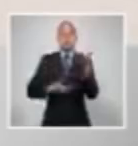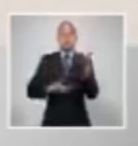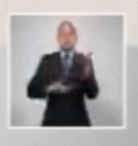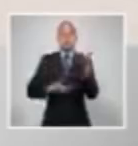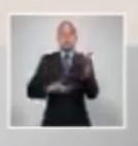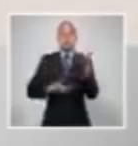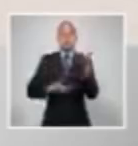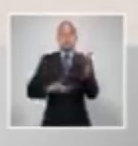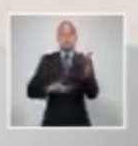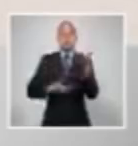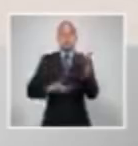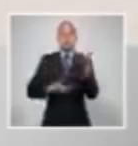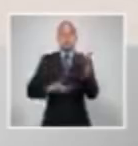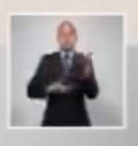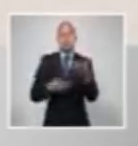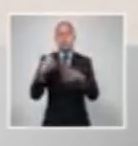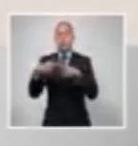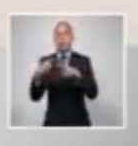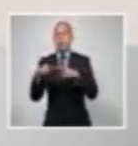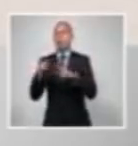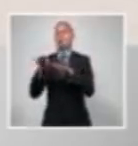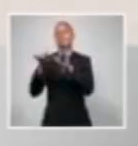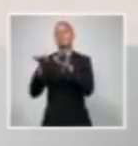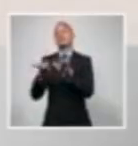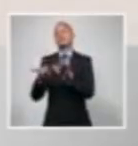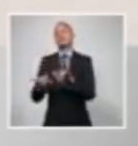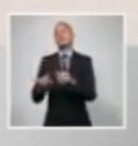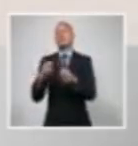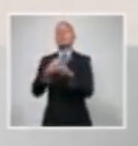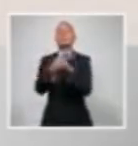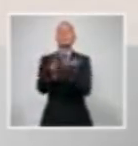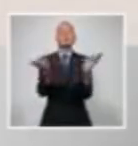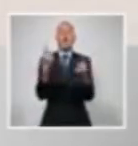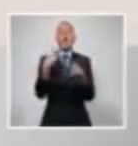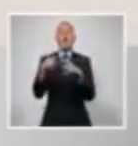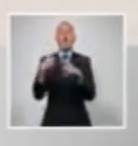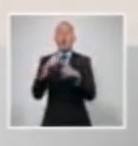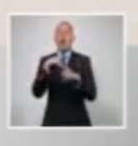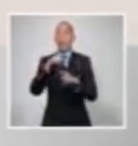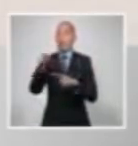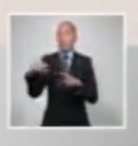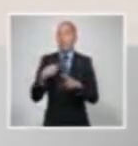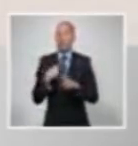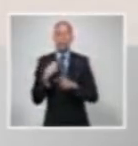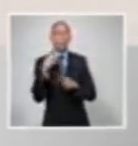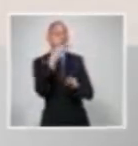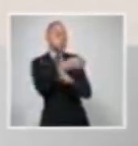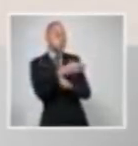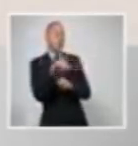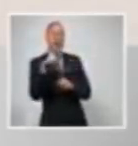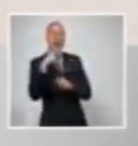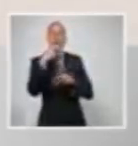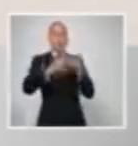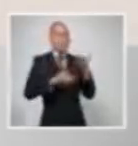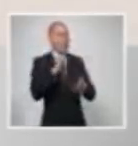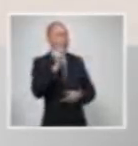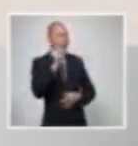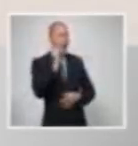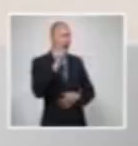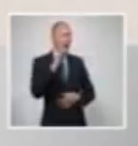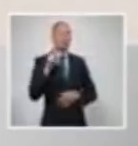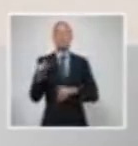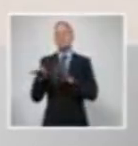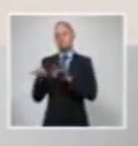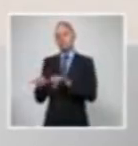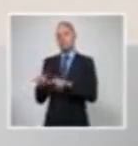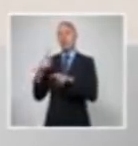crean el Ministerio del Peo, porque así son los izquierdistas. Registrar todos los pronunciamientos y acciones públicas, compilar el material que se publique sobre